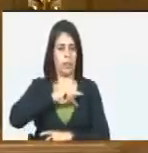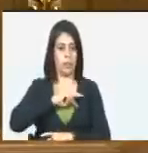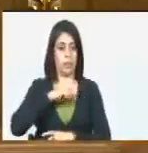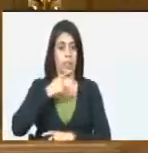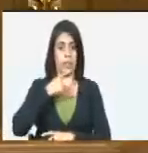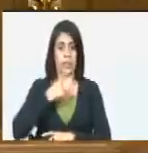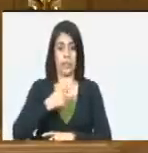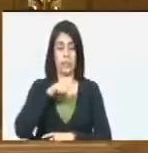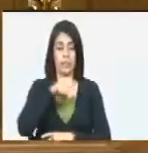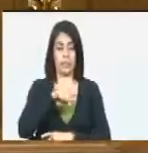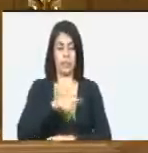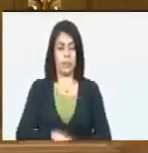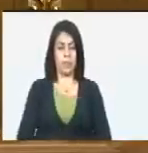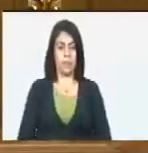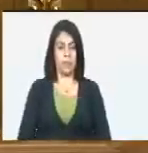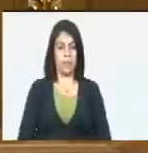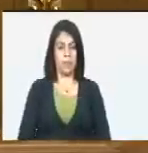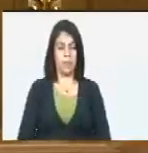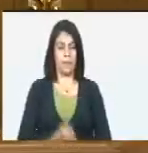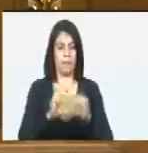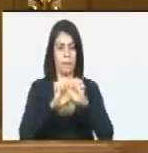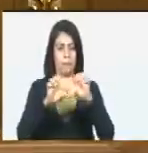de con la educación de mis hijos no te metas.